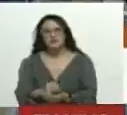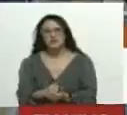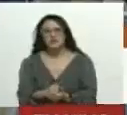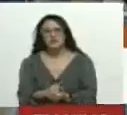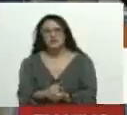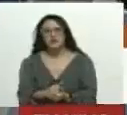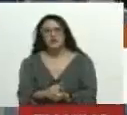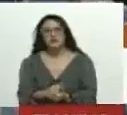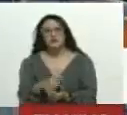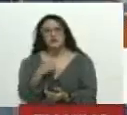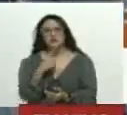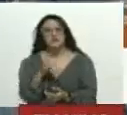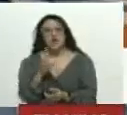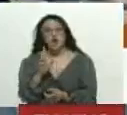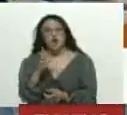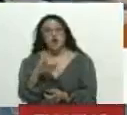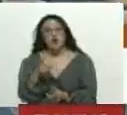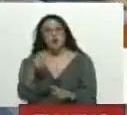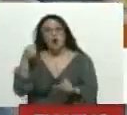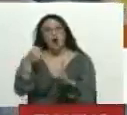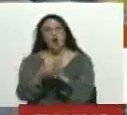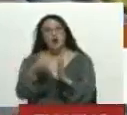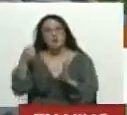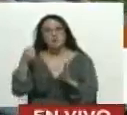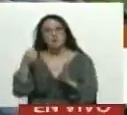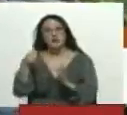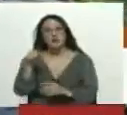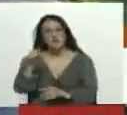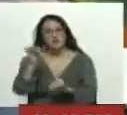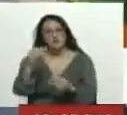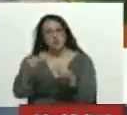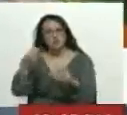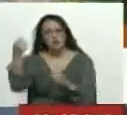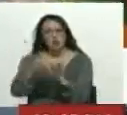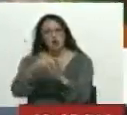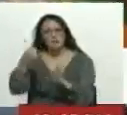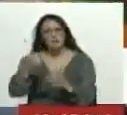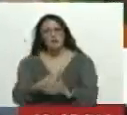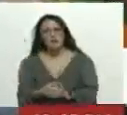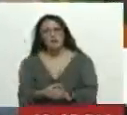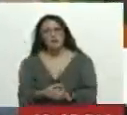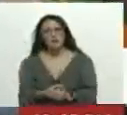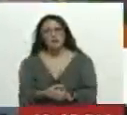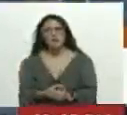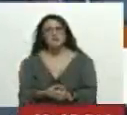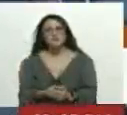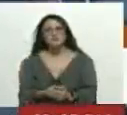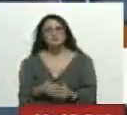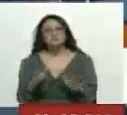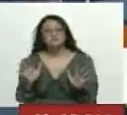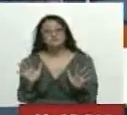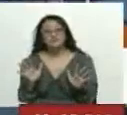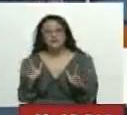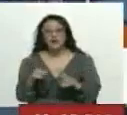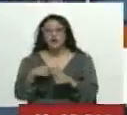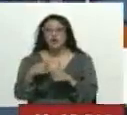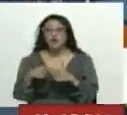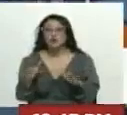que ahora dice que no hubo golpe Sí él es el autor del golpe Bueno entonces